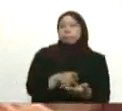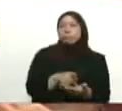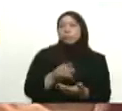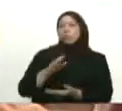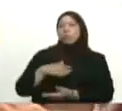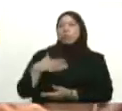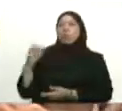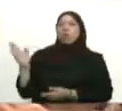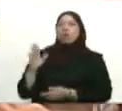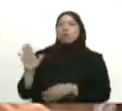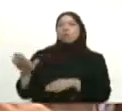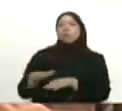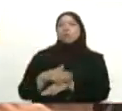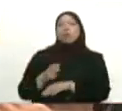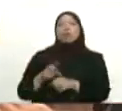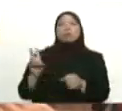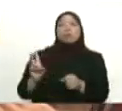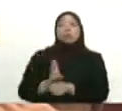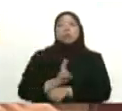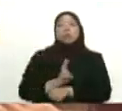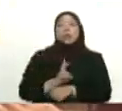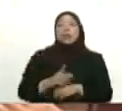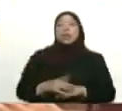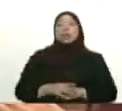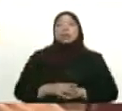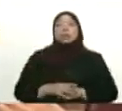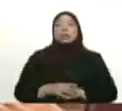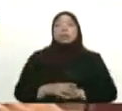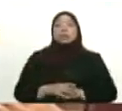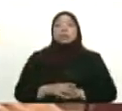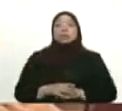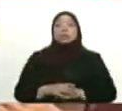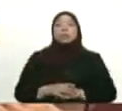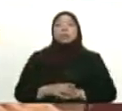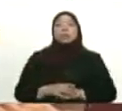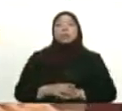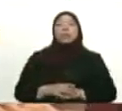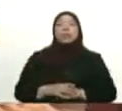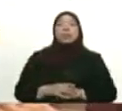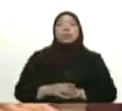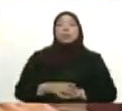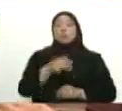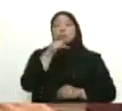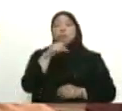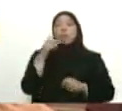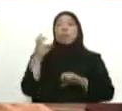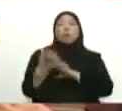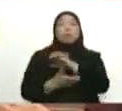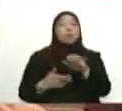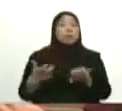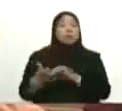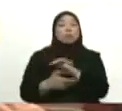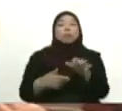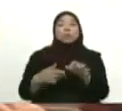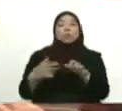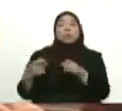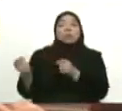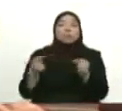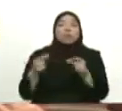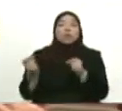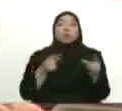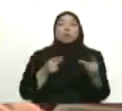Ellos nos acusan a nosotros de Violento nos acusan de violentos los que pidieron invasiones